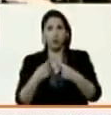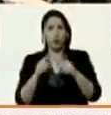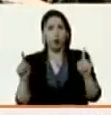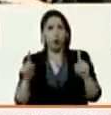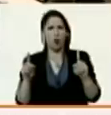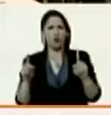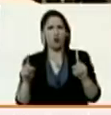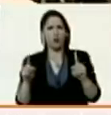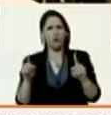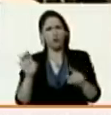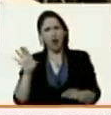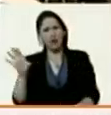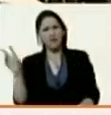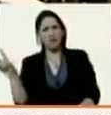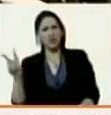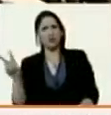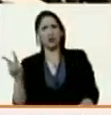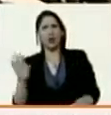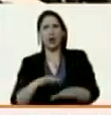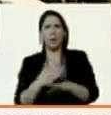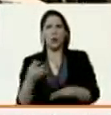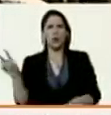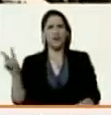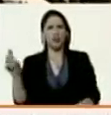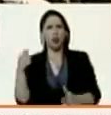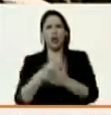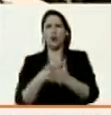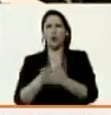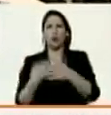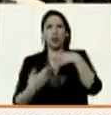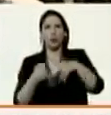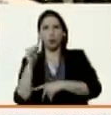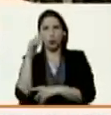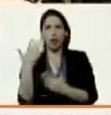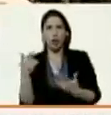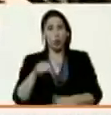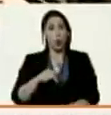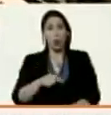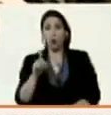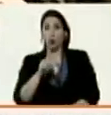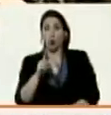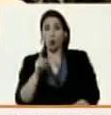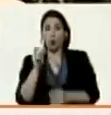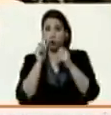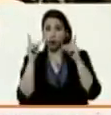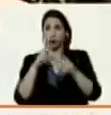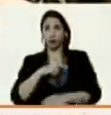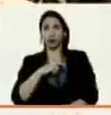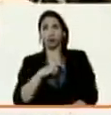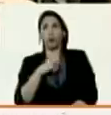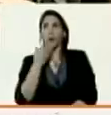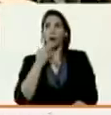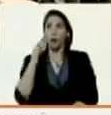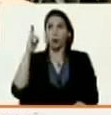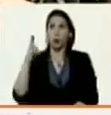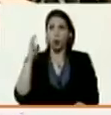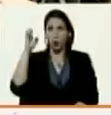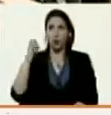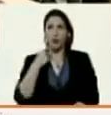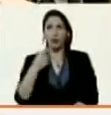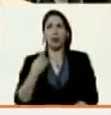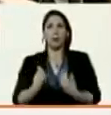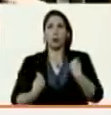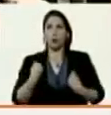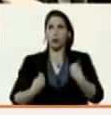mundo de venezuela porque venezuela tiene una lucha revolucionaria auténtica hoy no te extrañe que en cualquier momento la unión europea manifiesten su preocupación